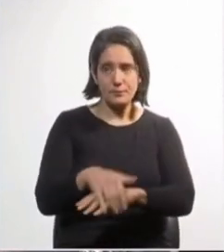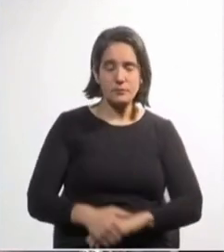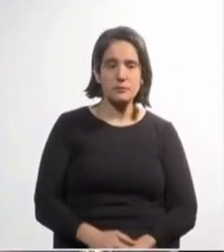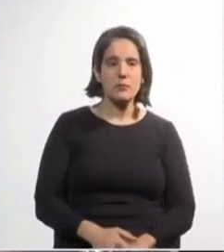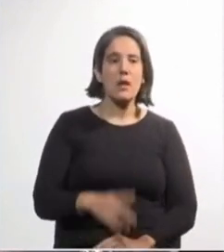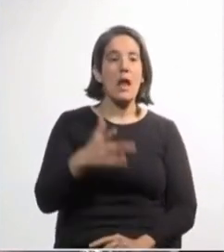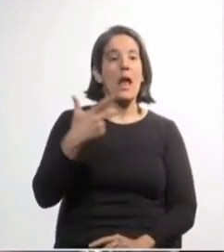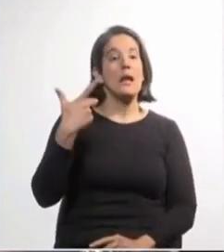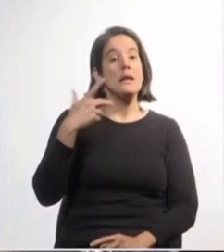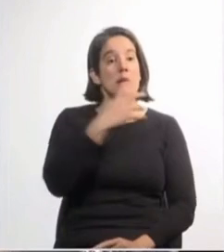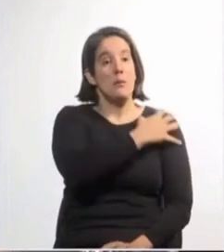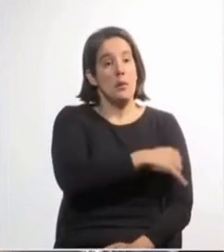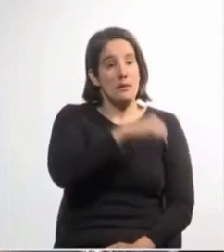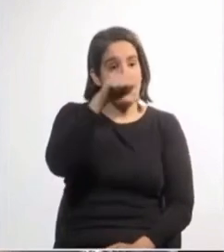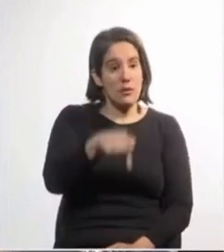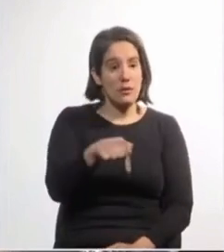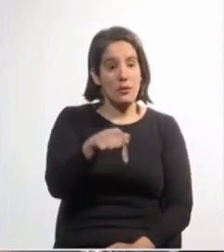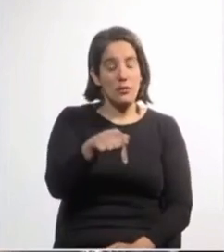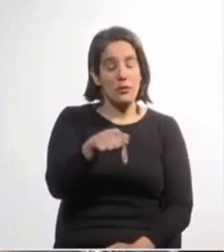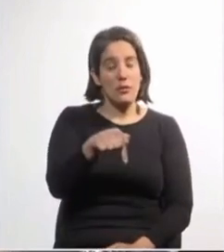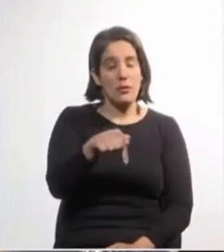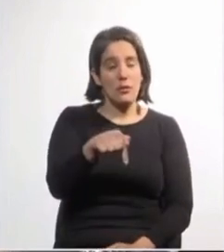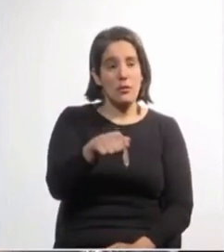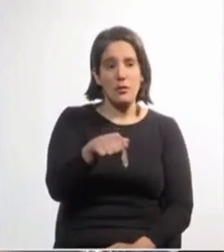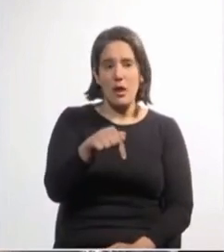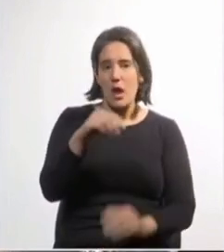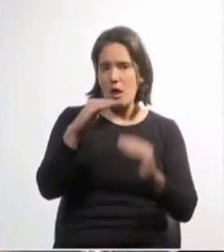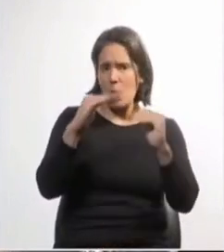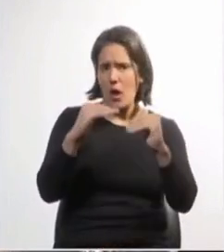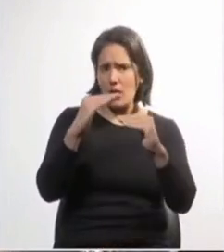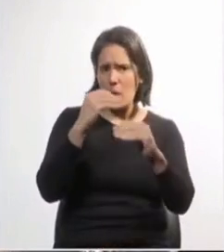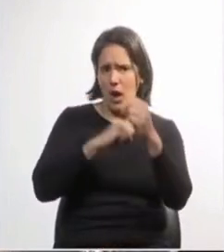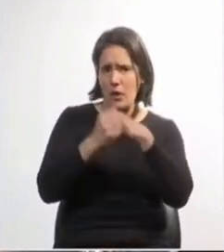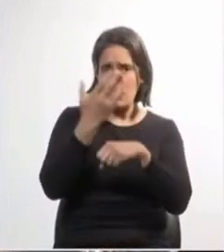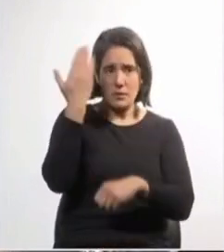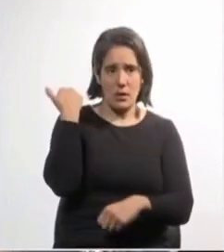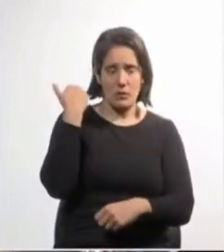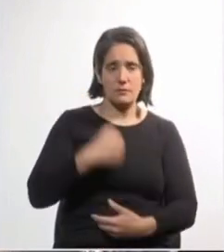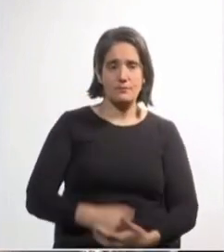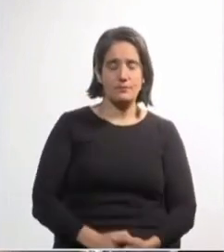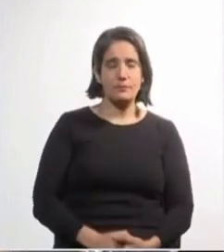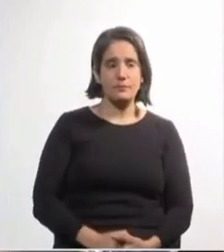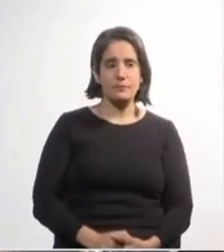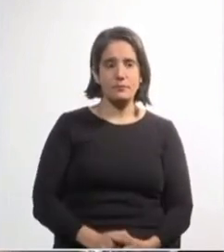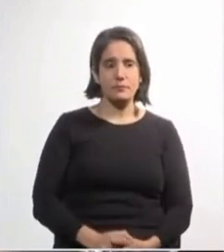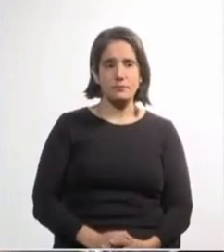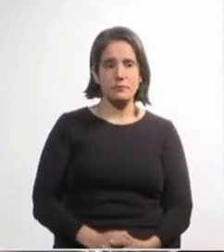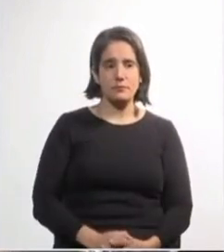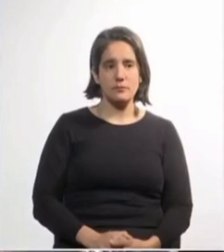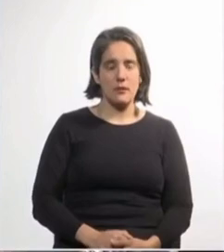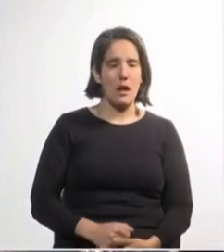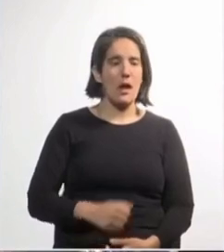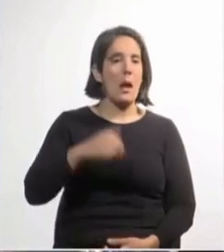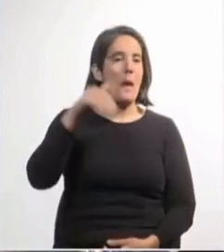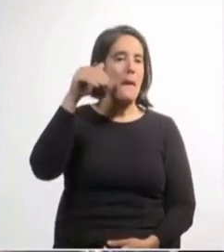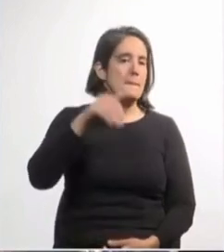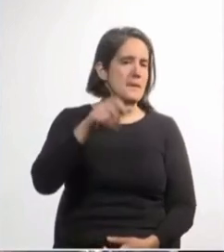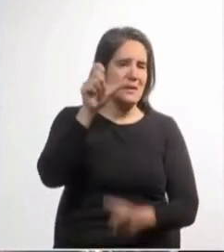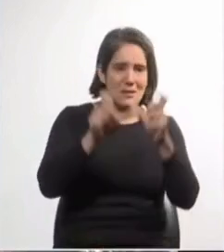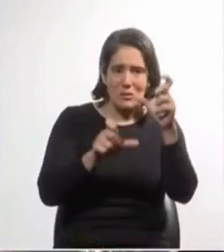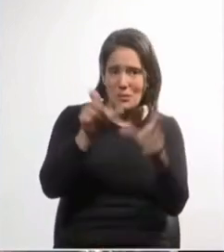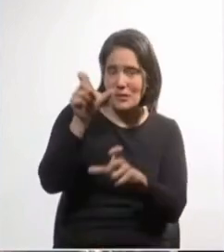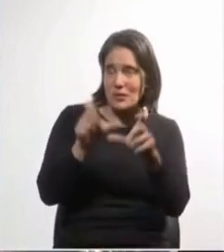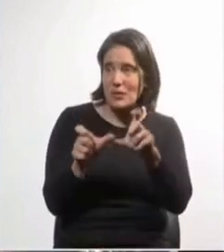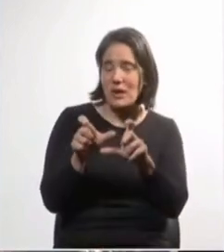La pobreza hoy está en los mismos niveles que el año pasado. Decenas de miles de compatriotas